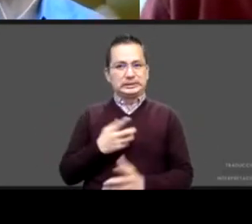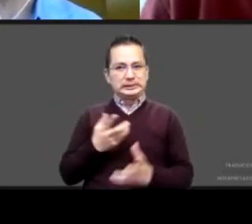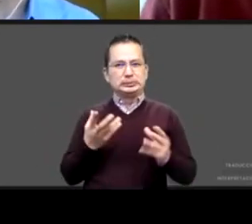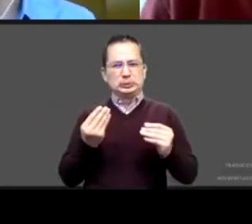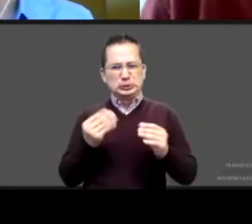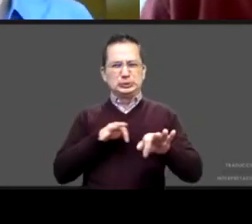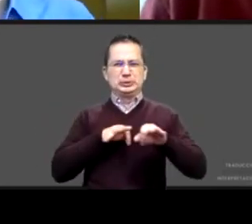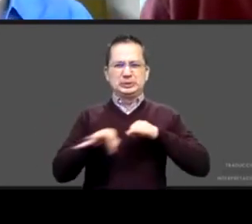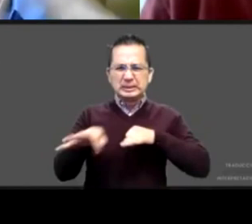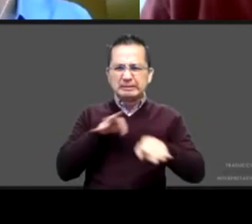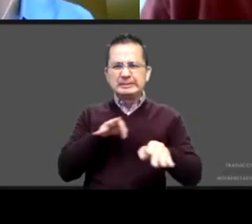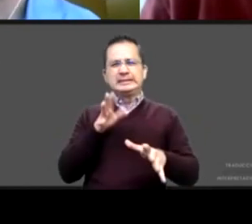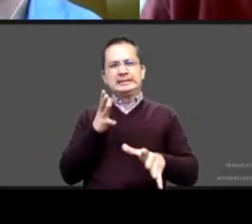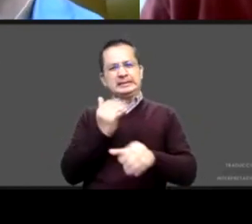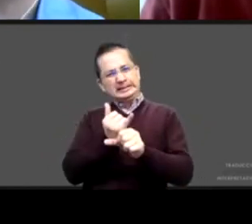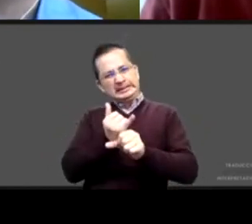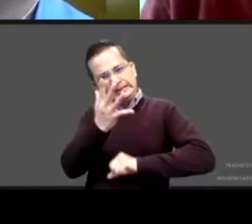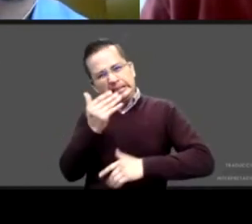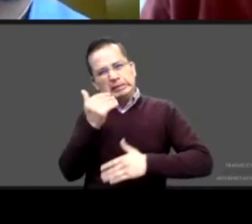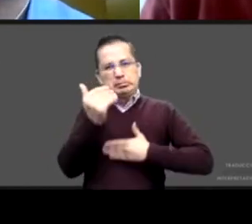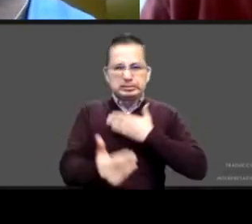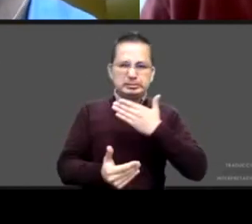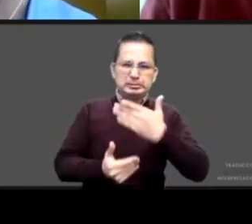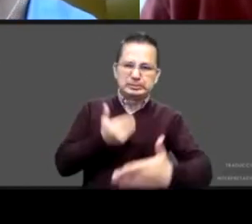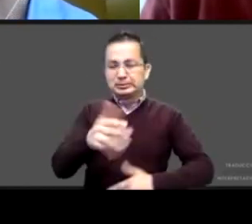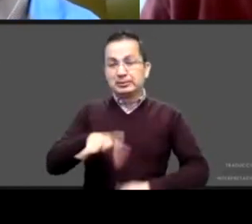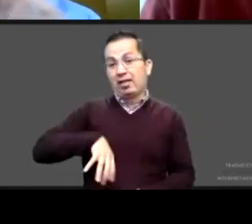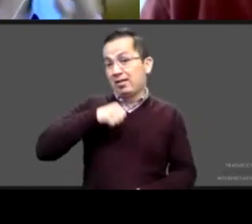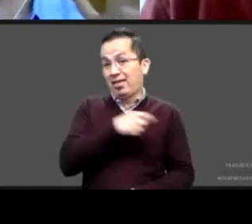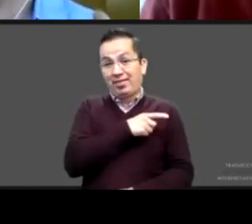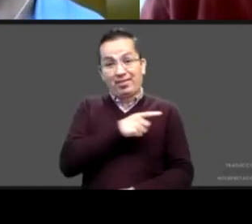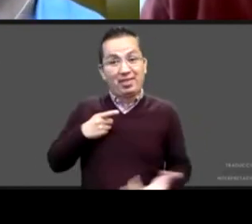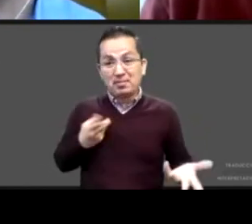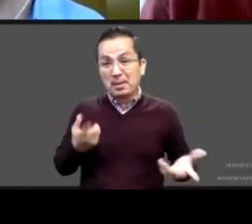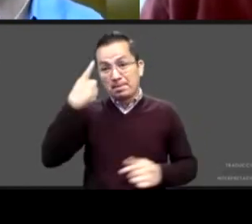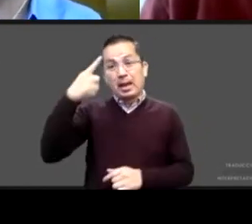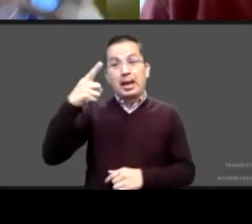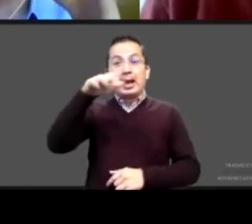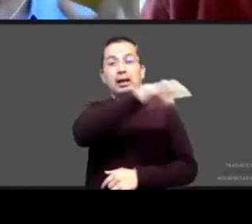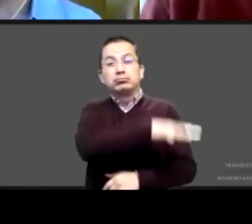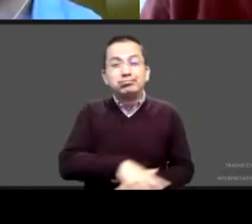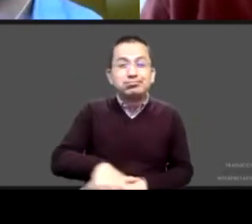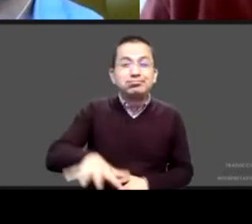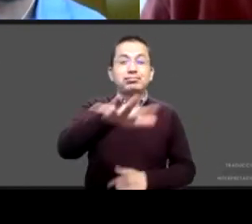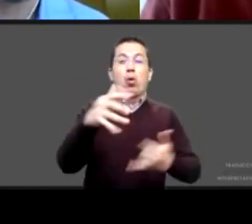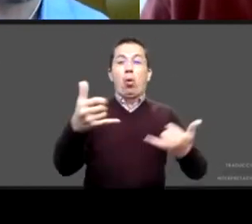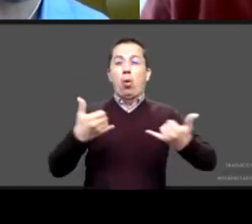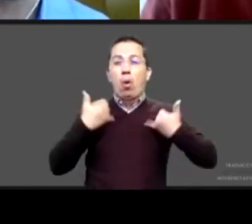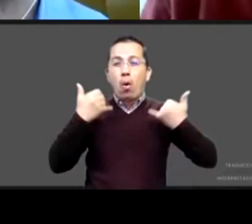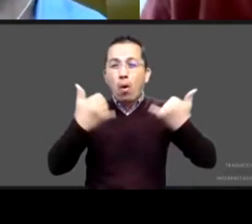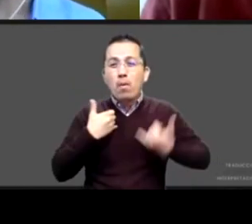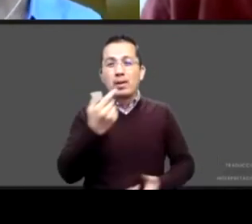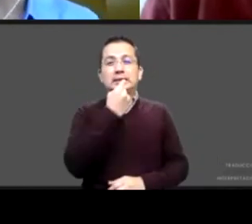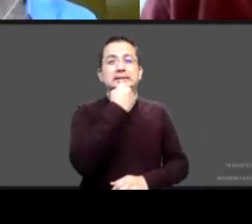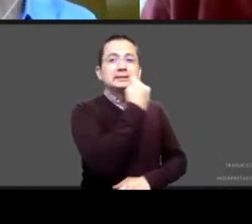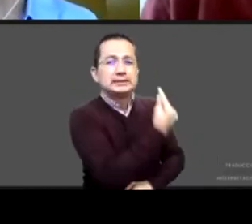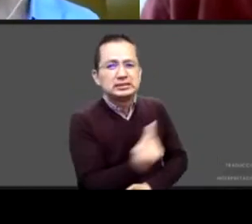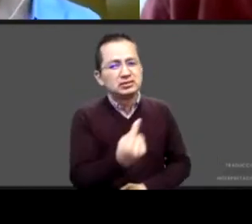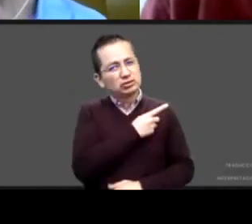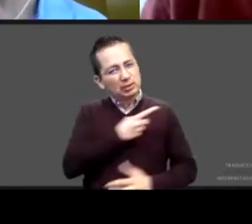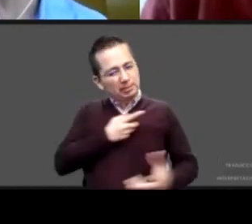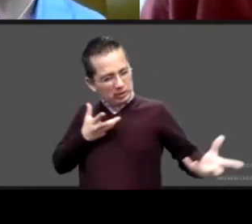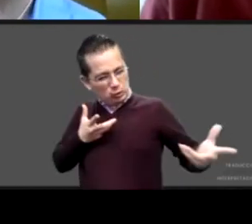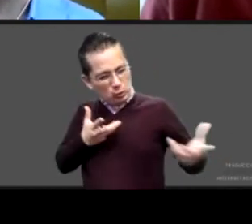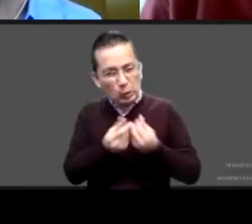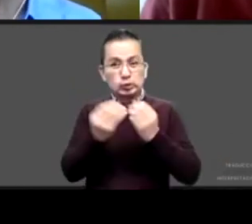un enorme reto para involucrar a las y los chicos en todas las decisiones, en todo el ciclo de la política pública, pero no solo